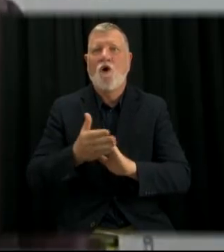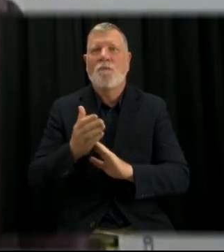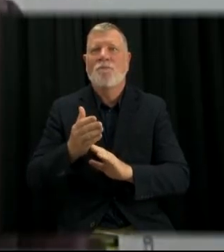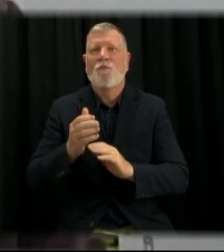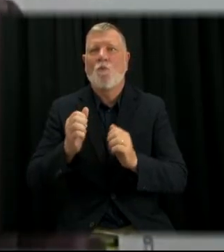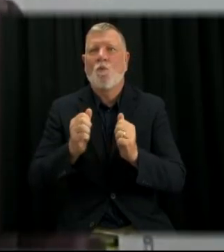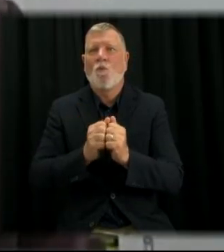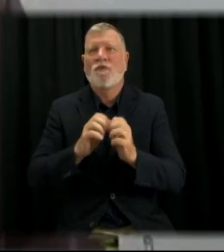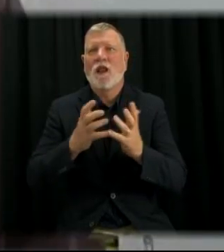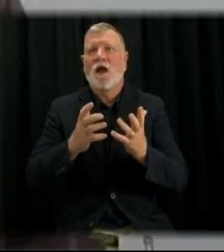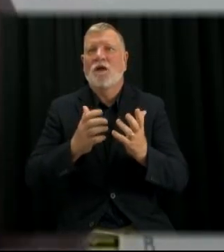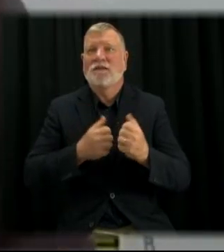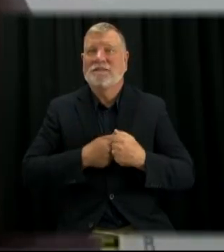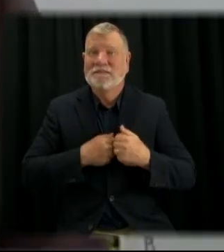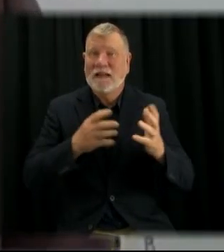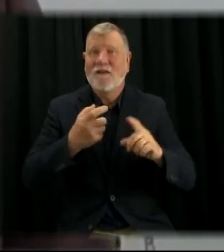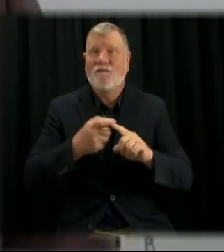había hecho